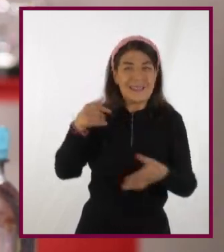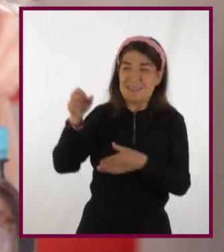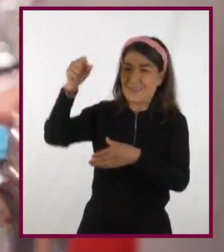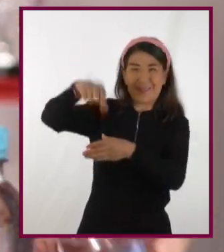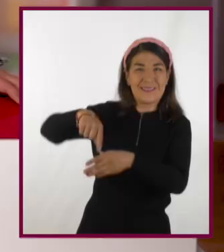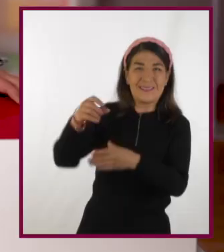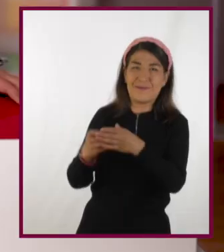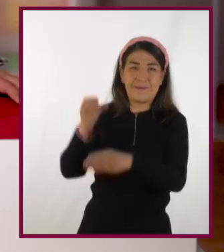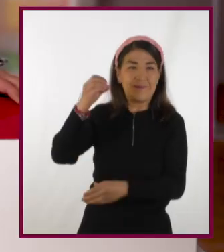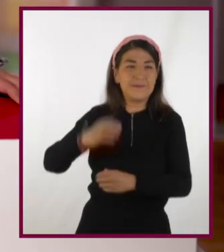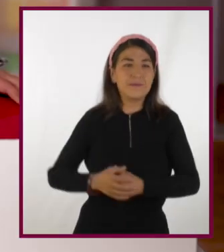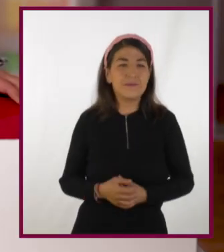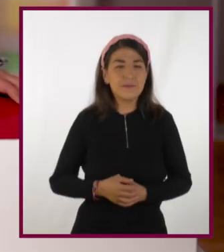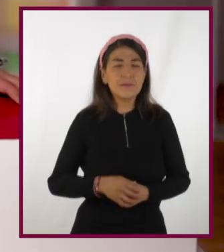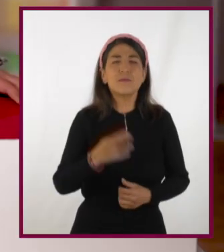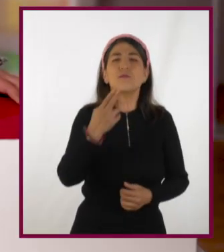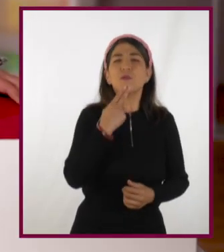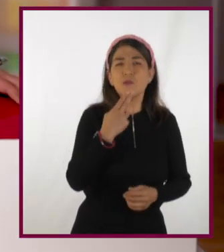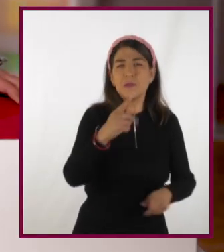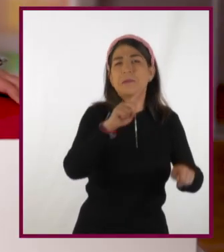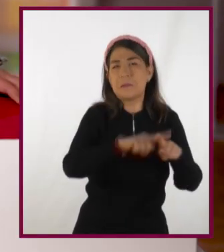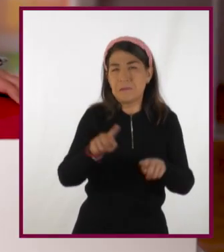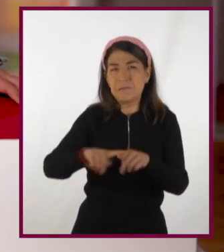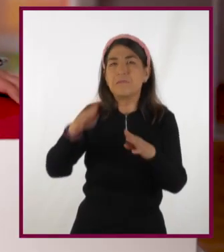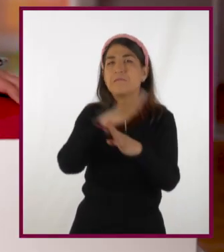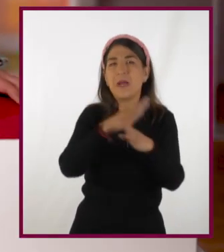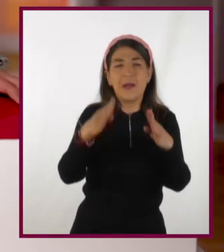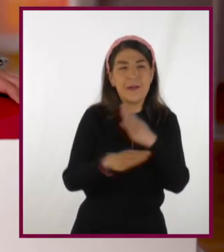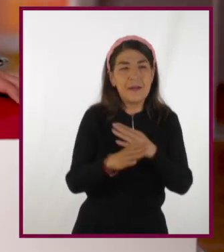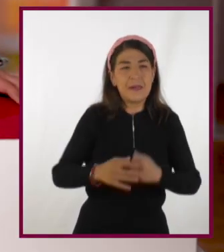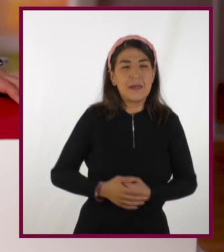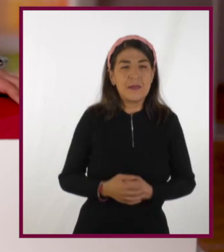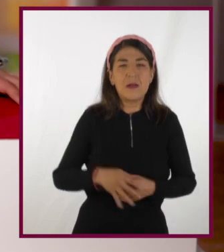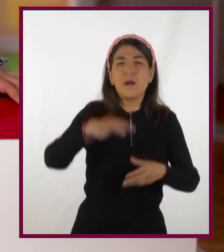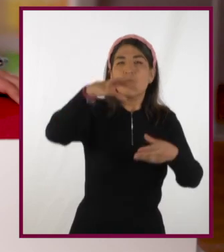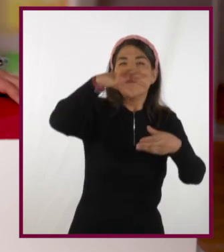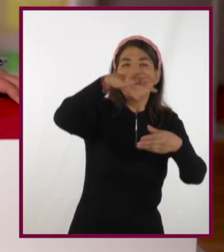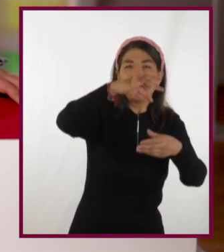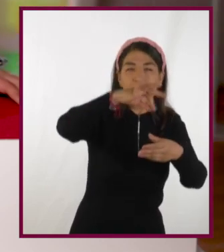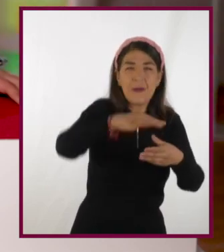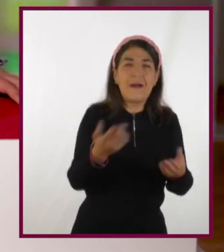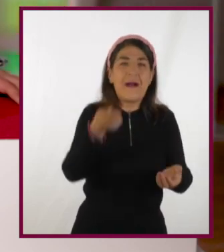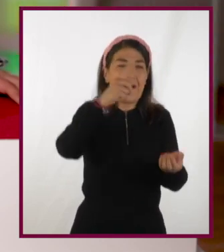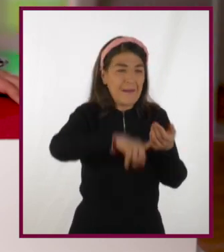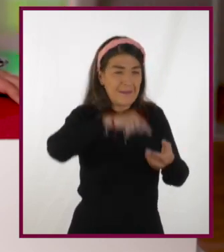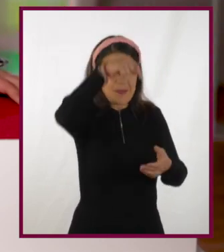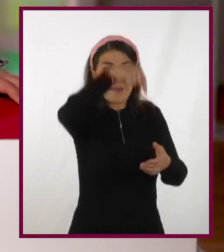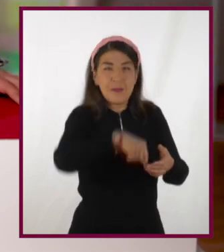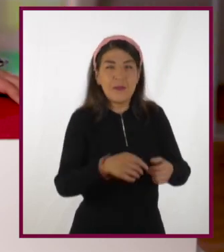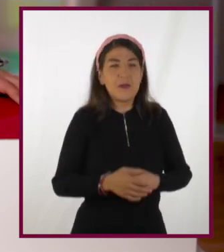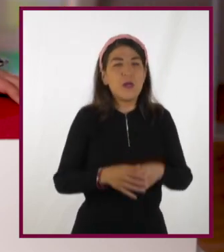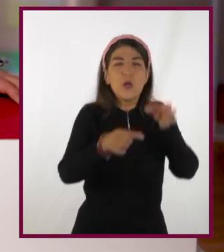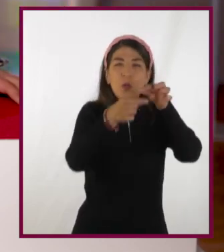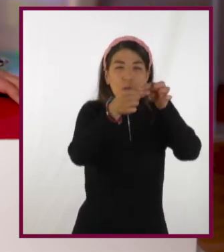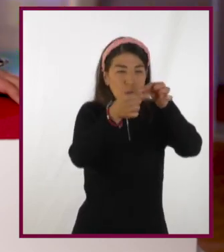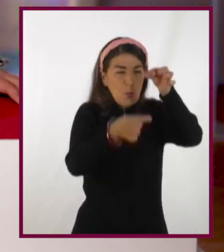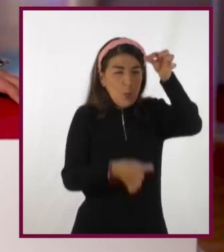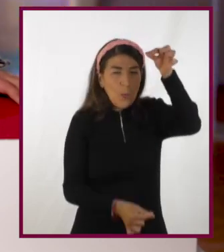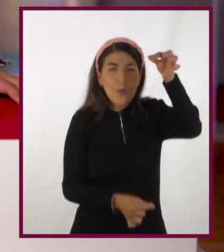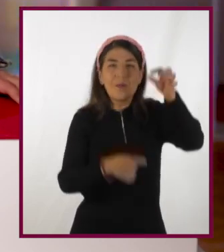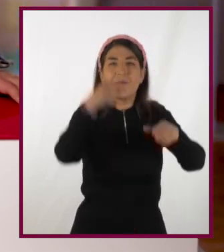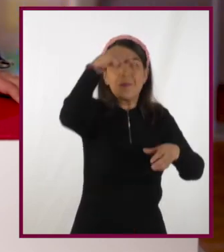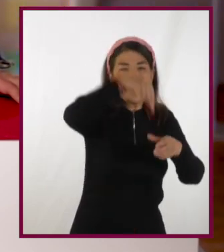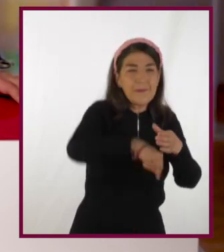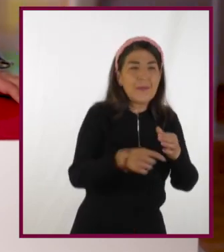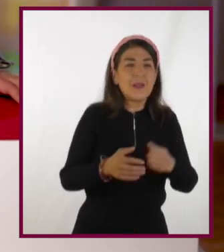botella. El diablillo lo podemos hacer usando diferentes materiales, como un gotero con algo de agua en su interior, un tubo de ensayo pequeño,